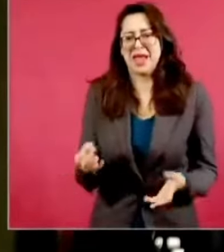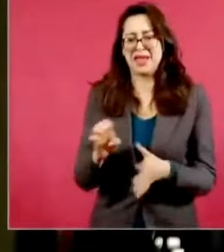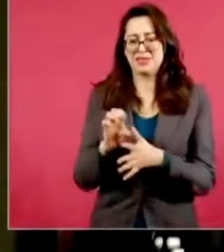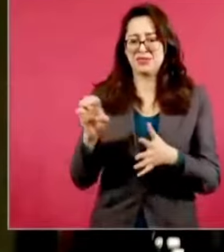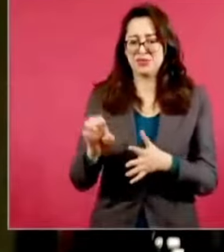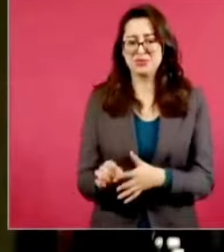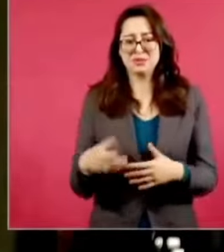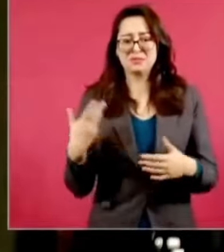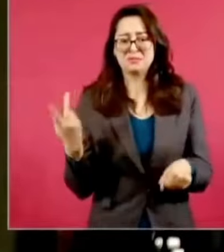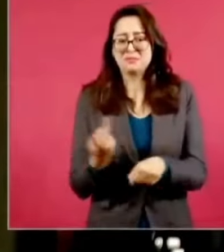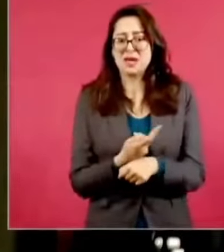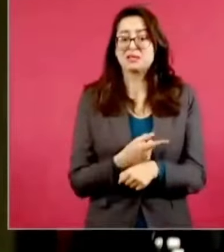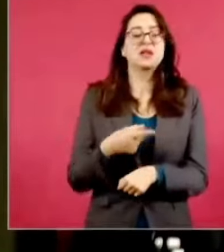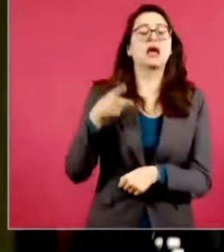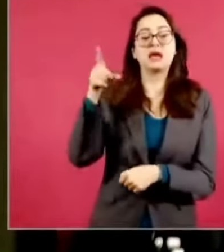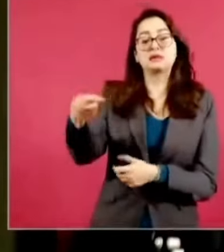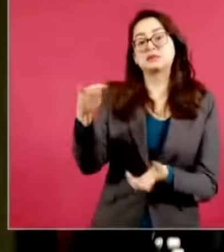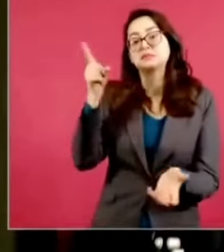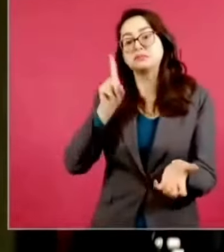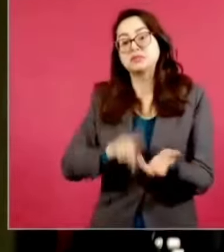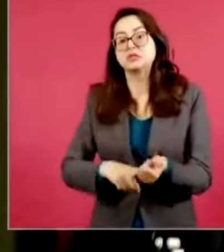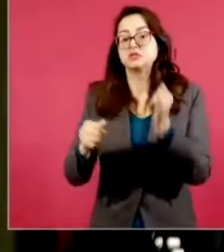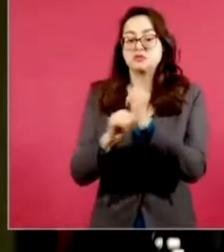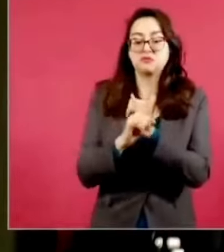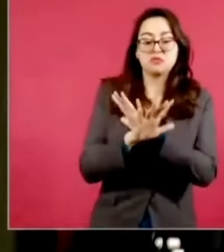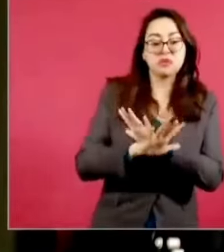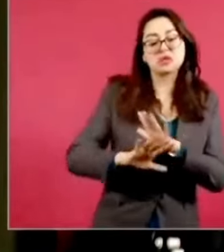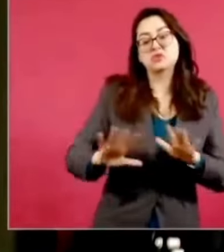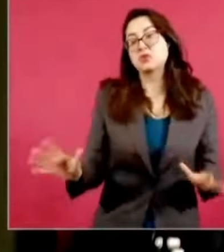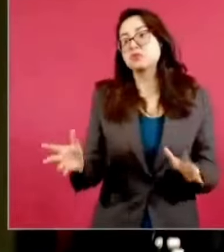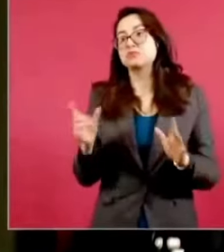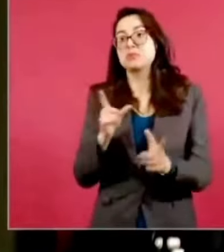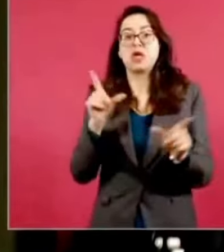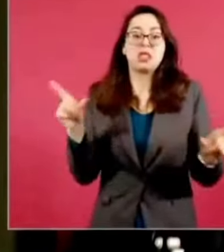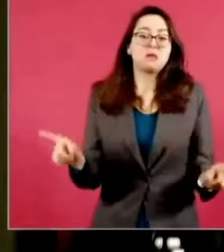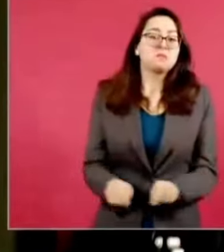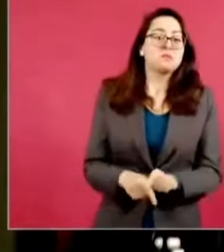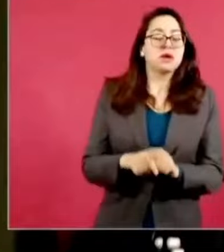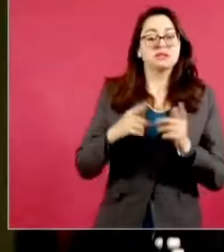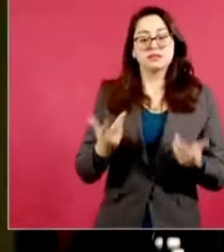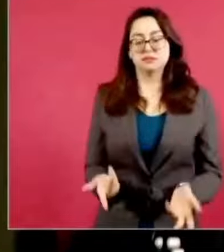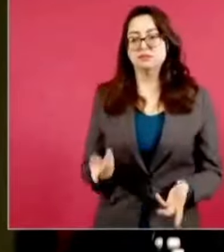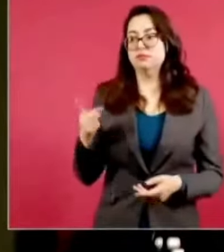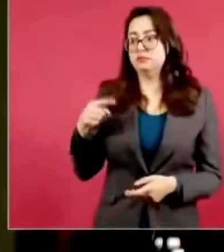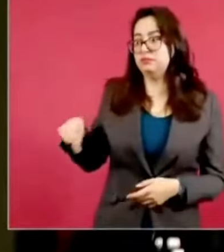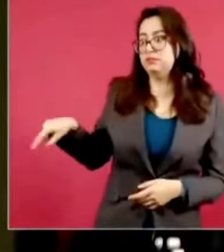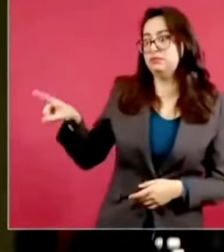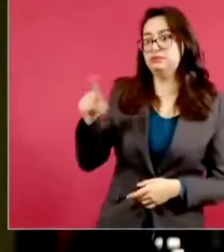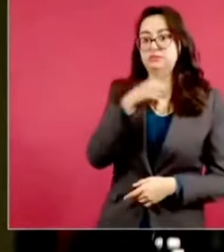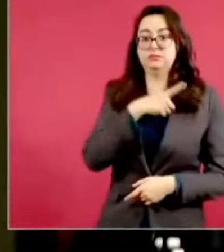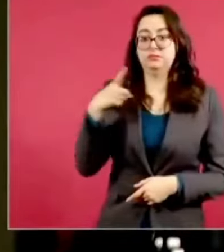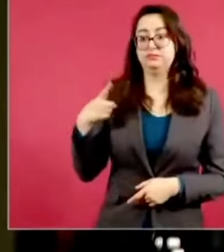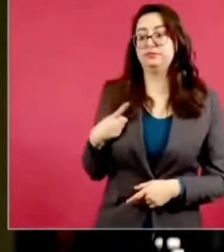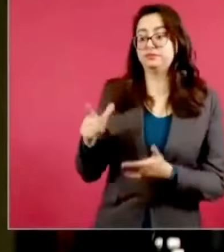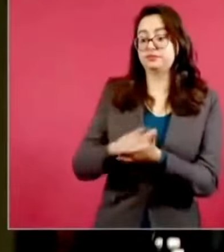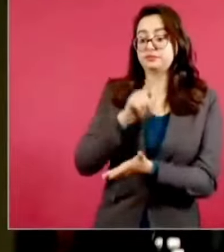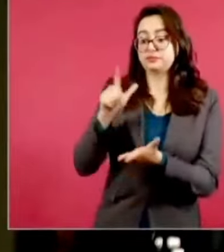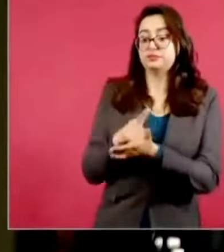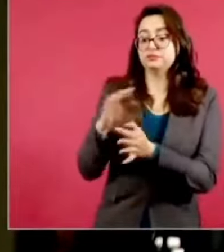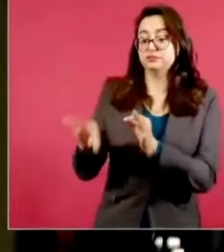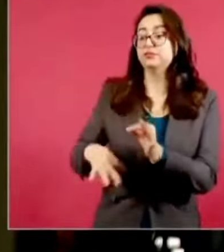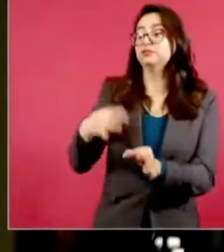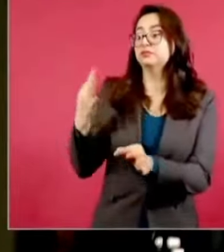como un cadenero de la información. Los sujetos obligados, valga la redundancia, tienen que cumplir y están obligados a cumplir con la ley, pero a la